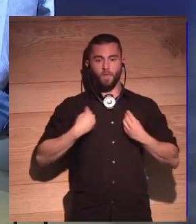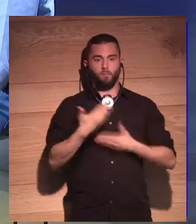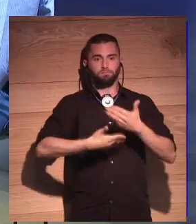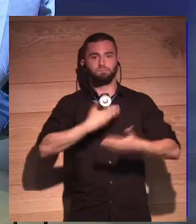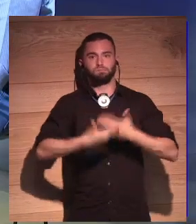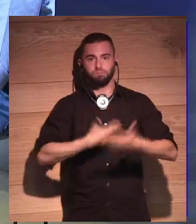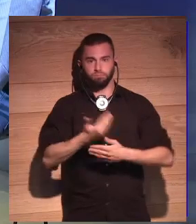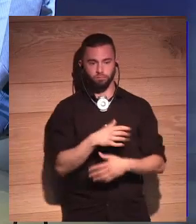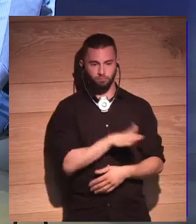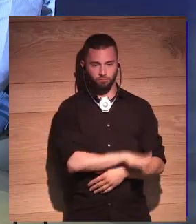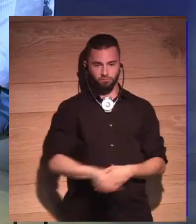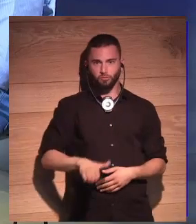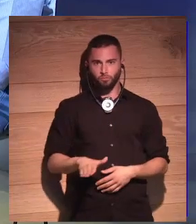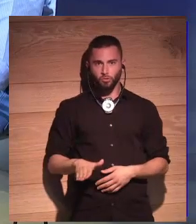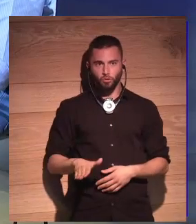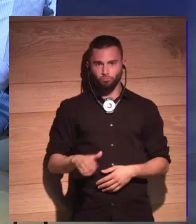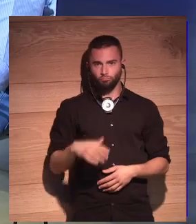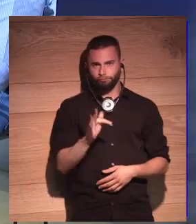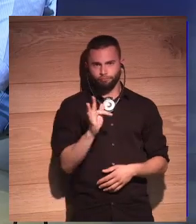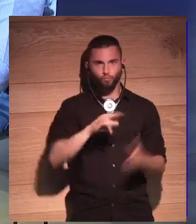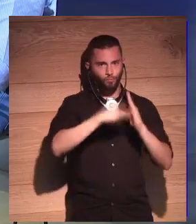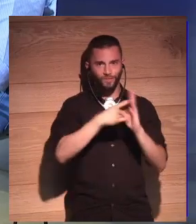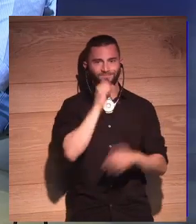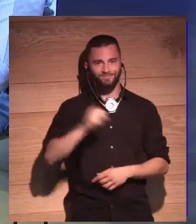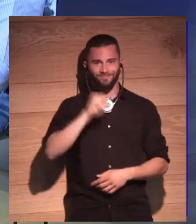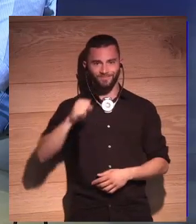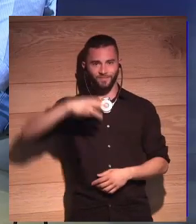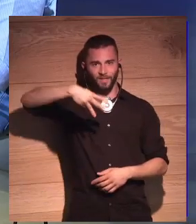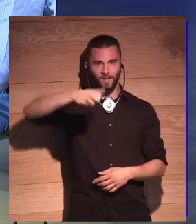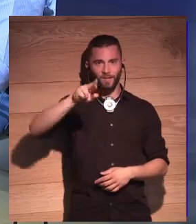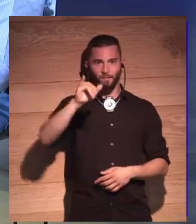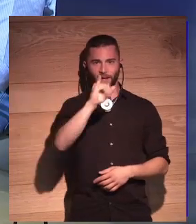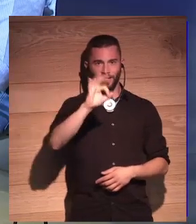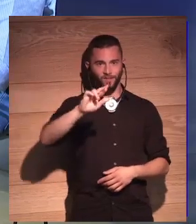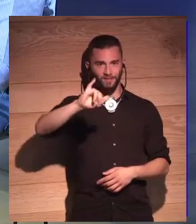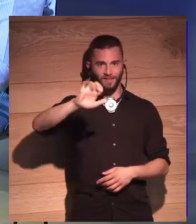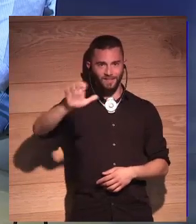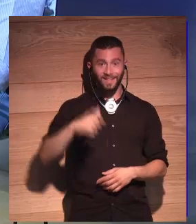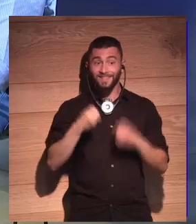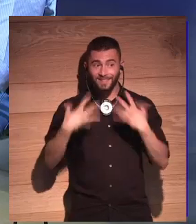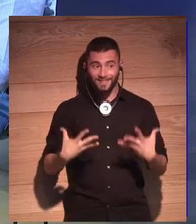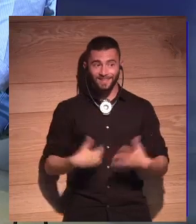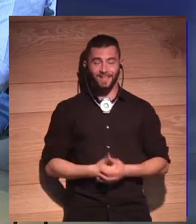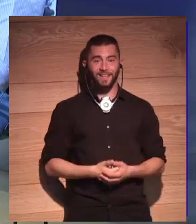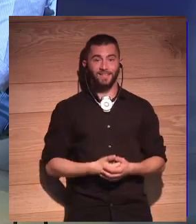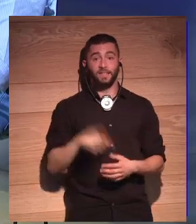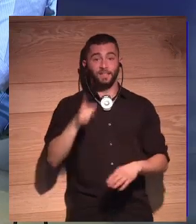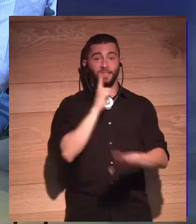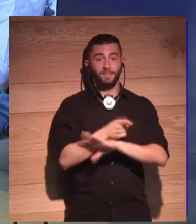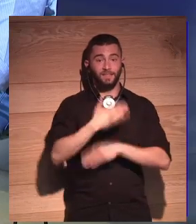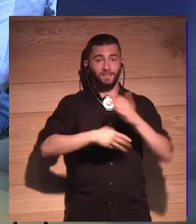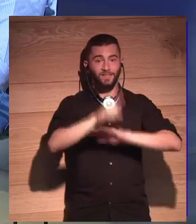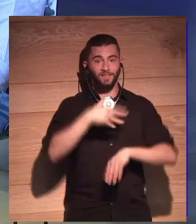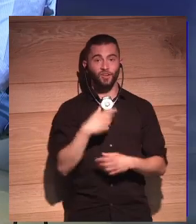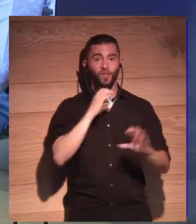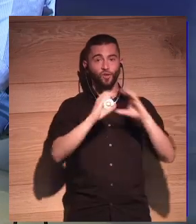y es una maravilla de proyecto. Marjorie Netans, ¿qué tal? Muy bien. Marjorie es directora de Desarrollo y